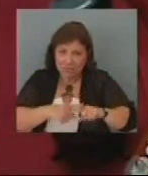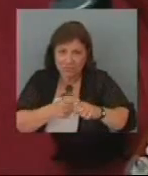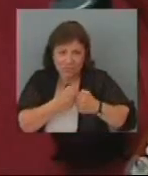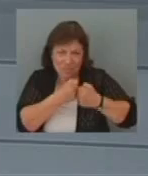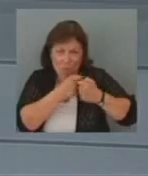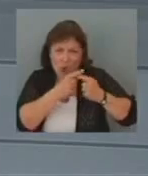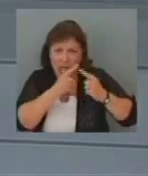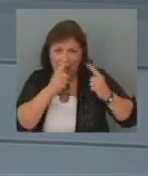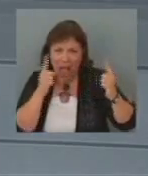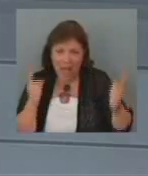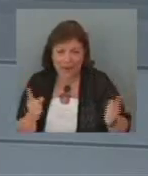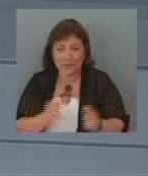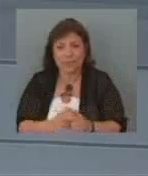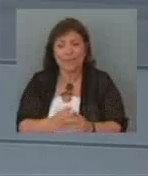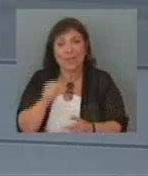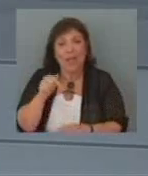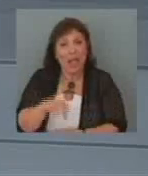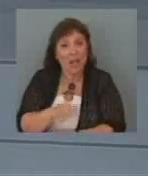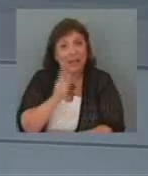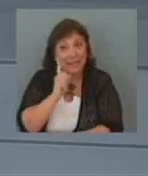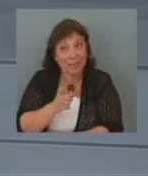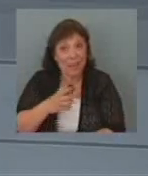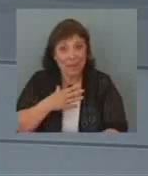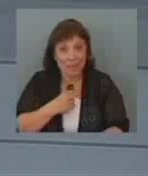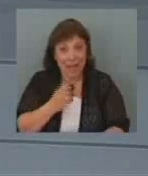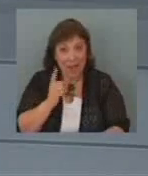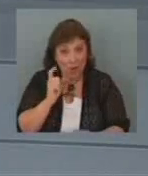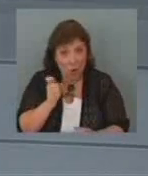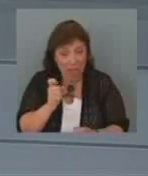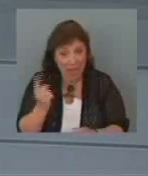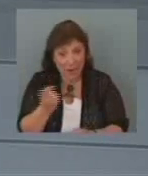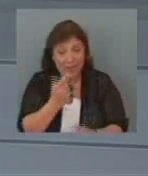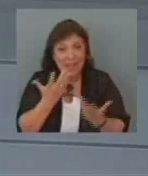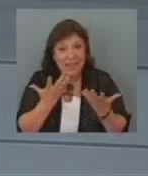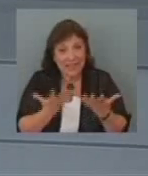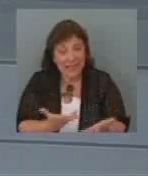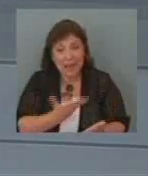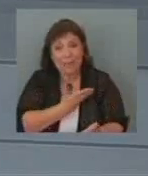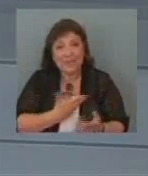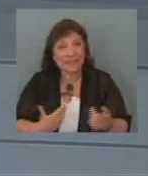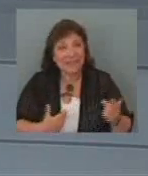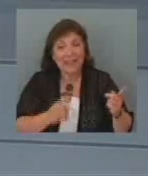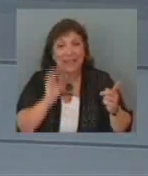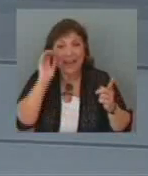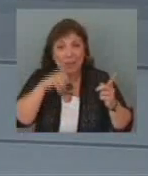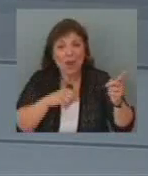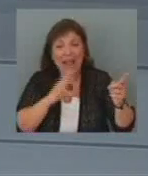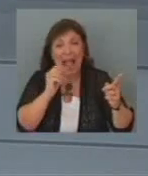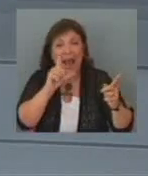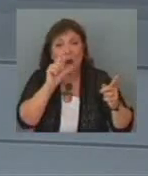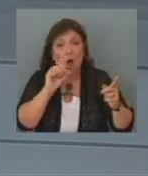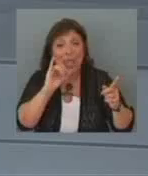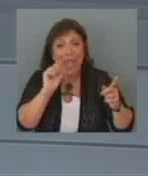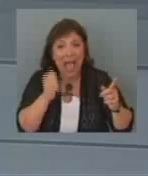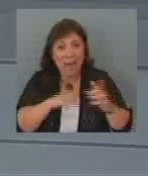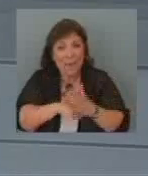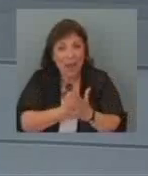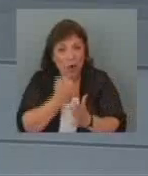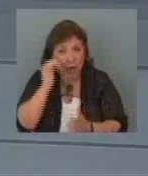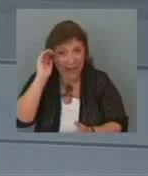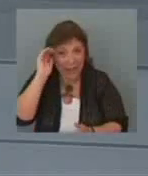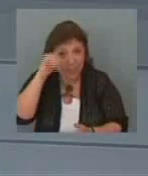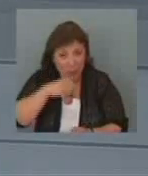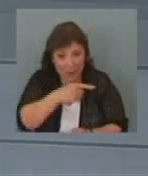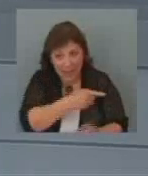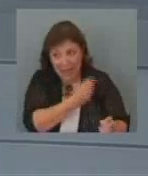interpelación. La oposición también pretendía que el presidente del Banco República, Fernando Calvella, estuviera presente en sala. Sí, en las primeras horas